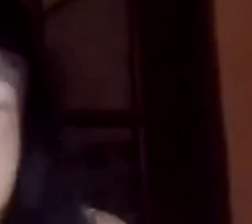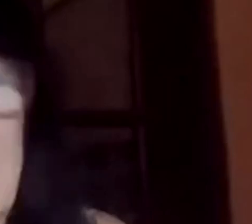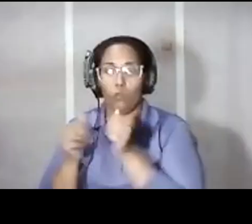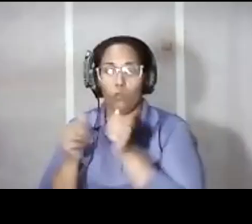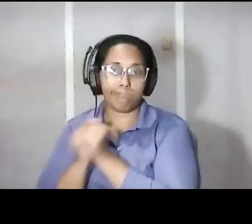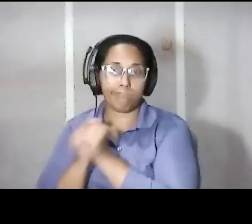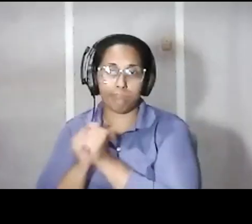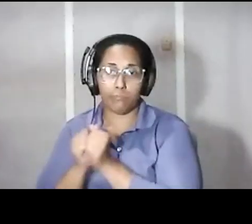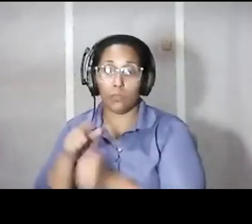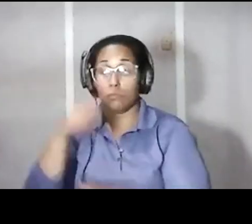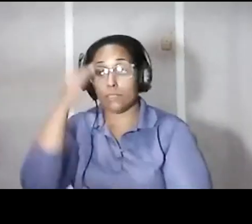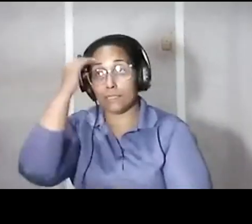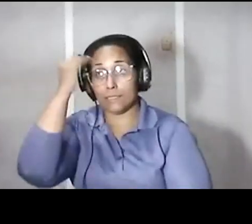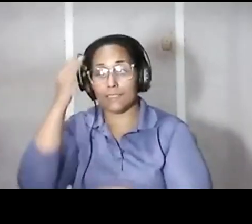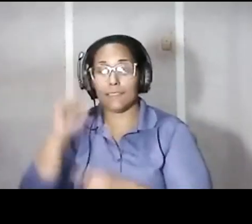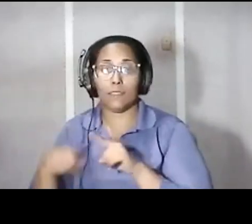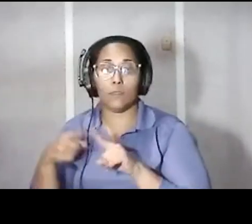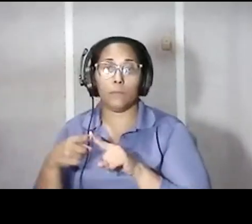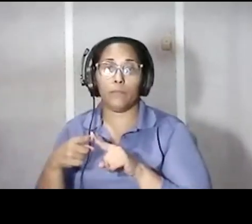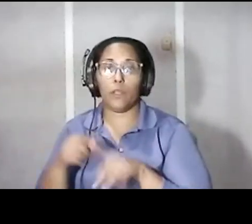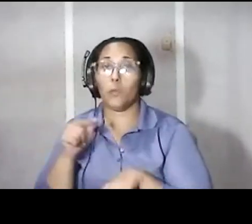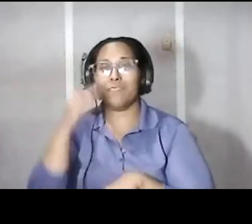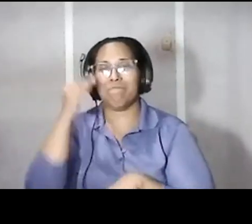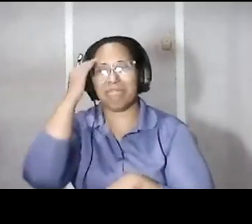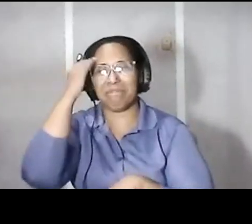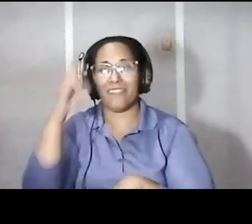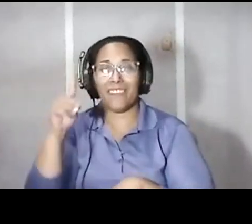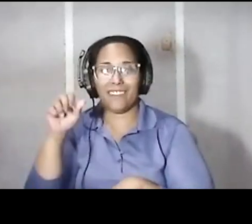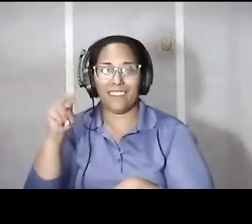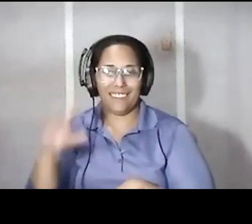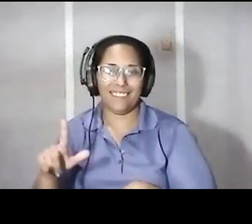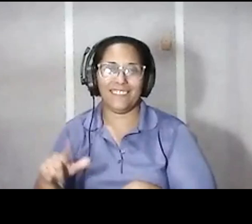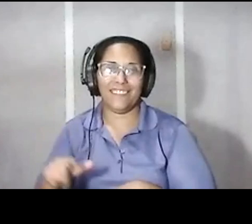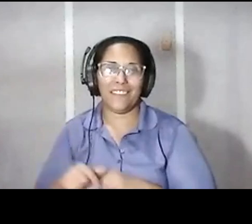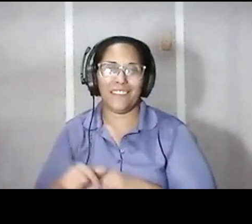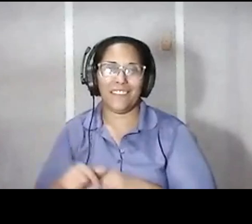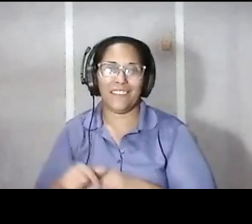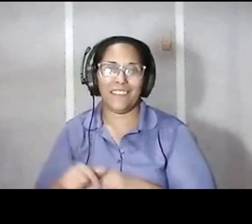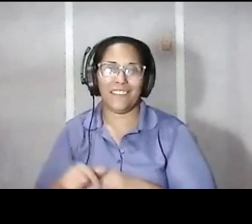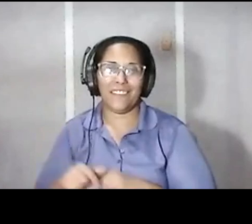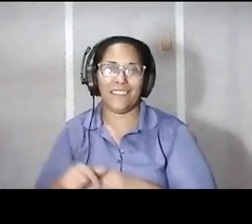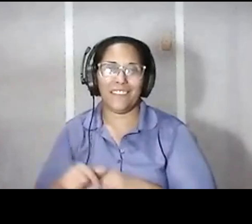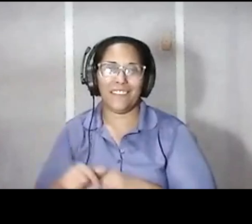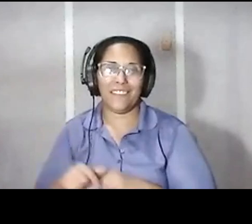mundo junto. Y tú sabes que cuando, bueno, yo sé que tú sabes, Daniel, porque por donde tú trabajas